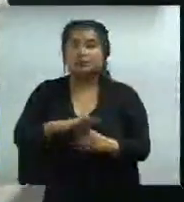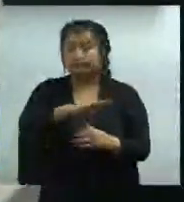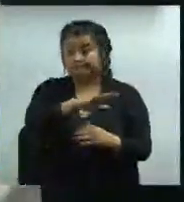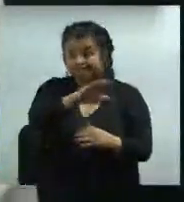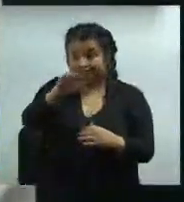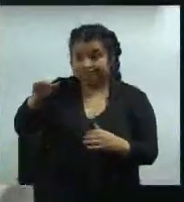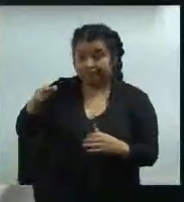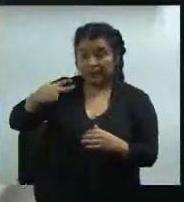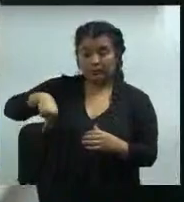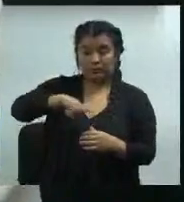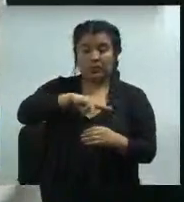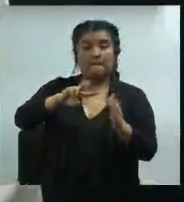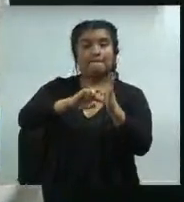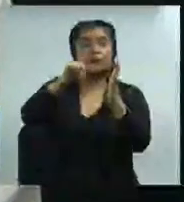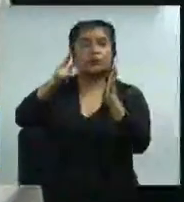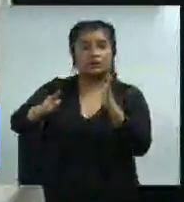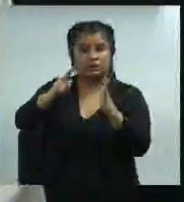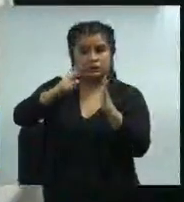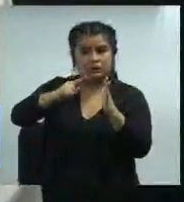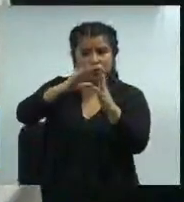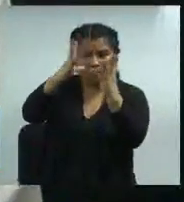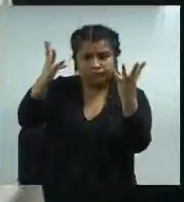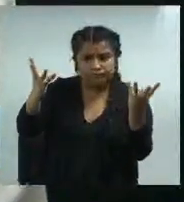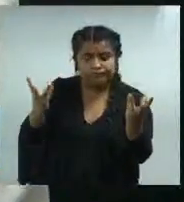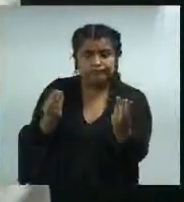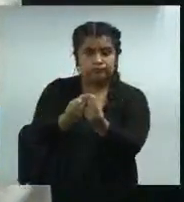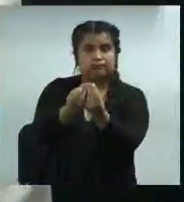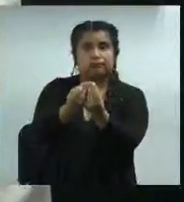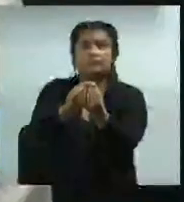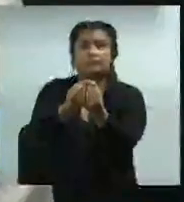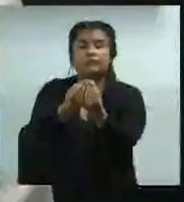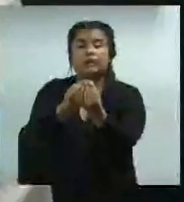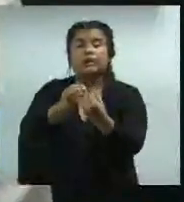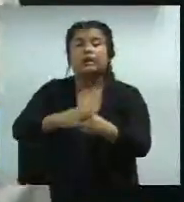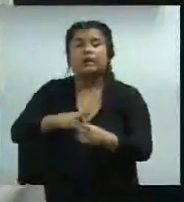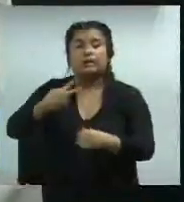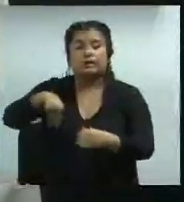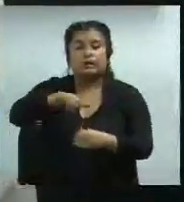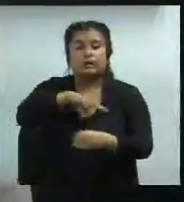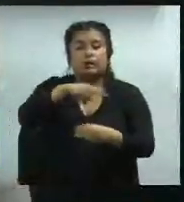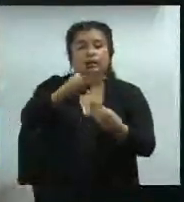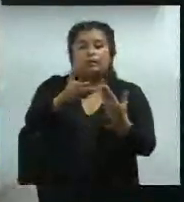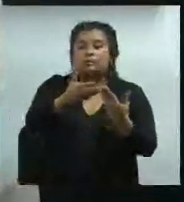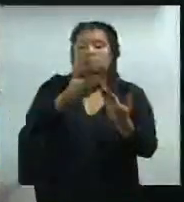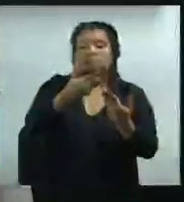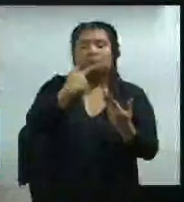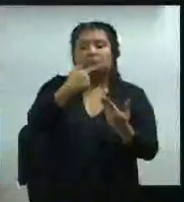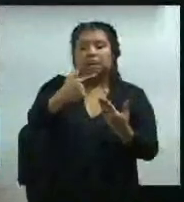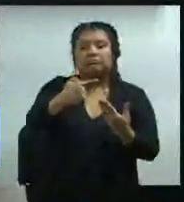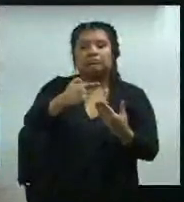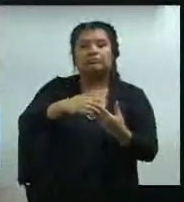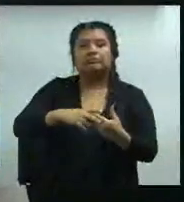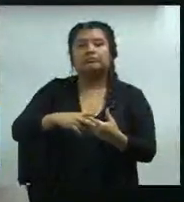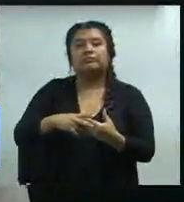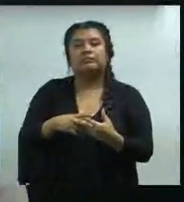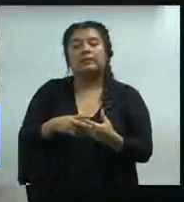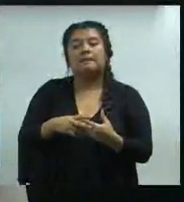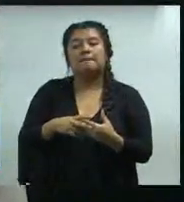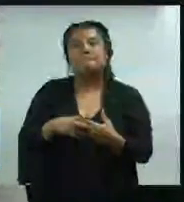presentemos proyectos que sean integrales, porque realmente si estamos tirando el dinero, alguien lo decía ahí, esos